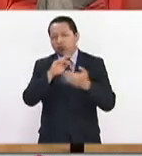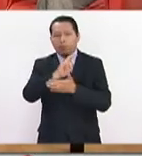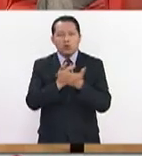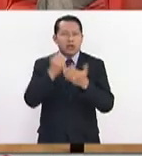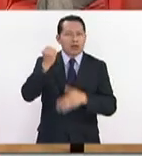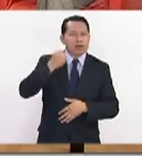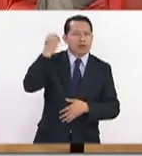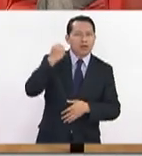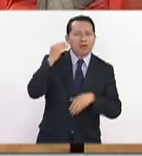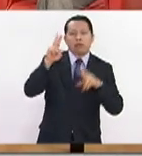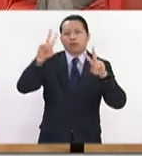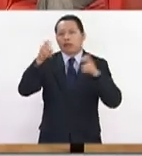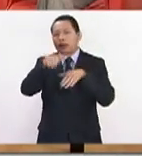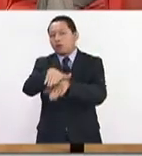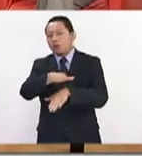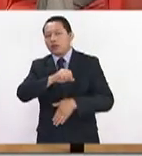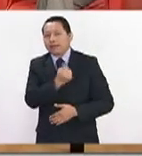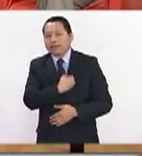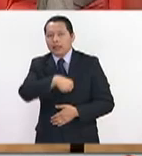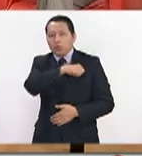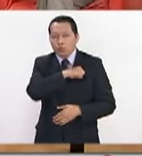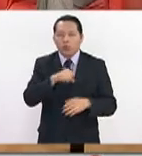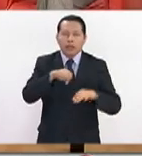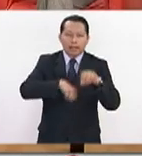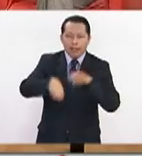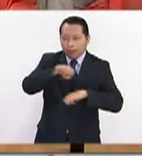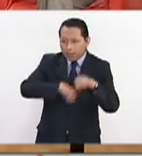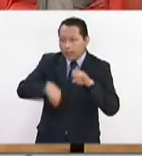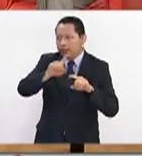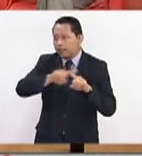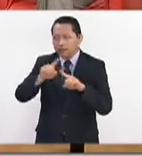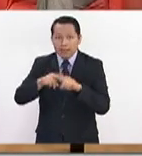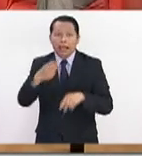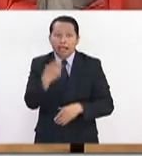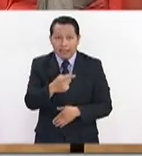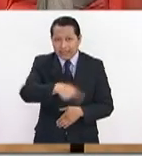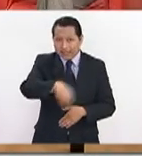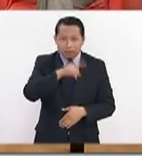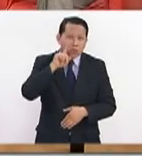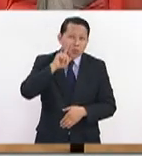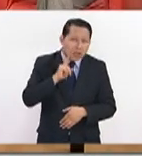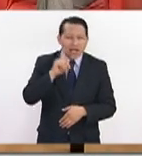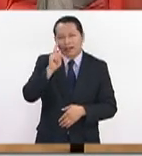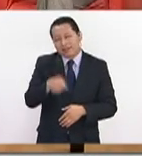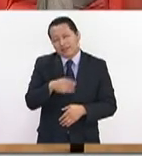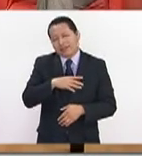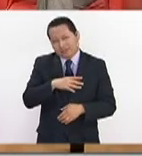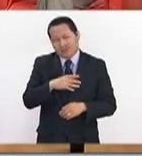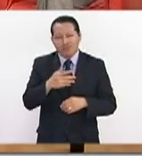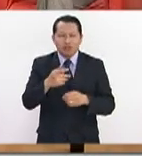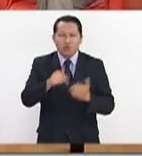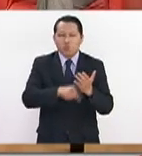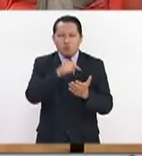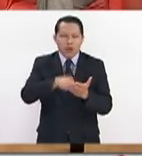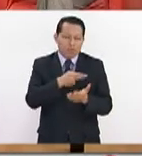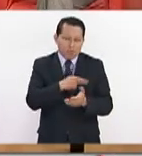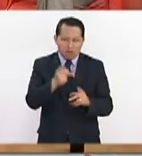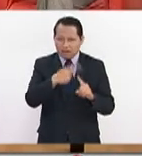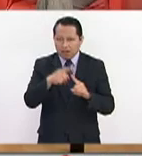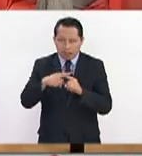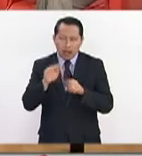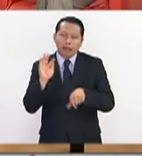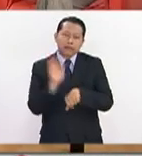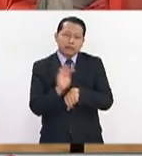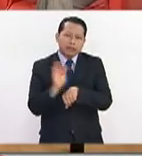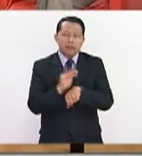o también programas de emprendedurismo para estas señoras que vienen de zonas desfavorecidas. Es una situación de